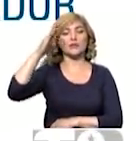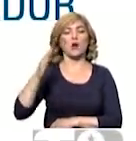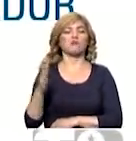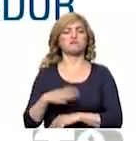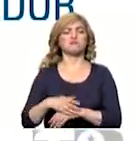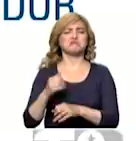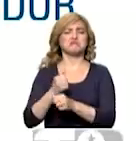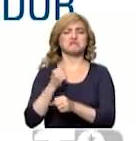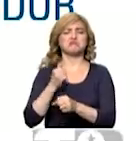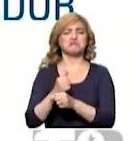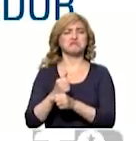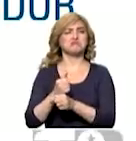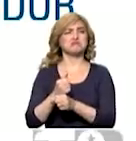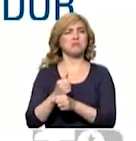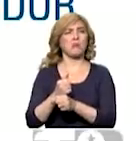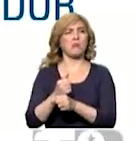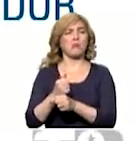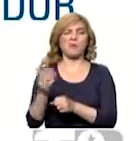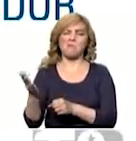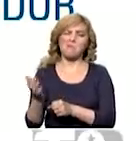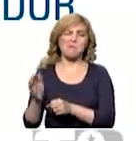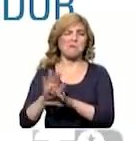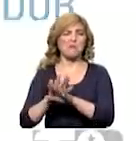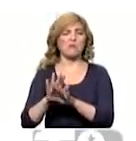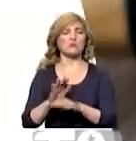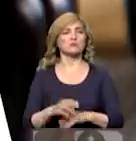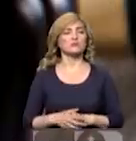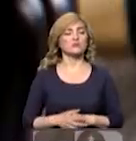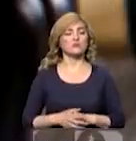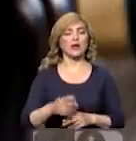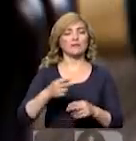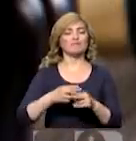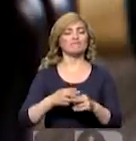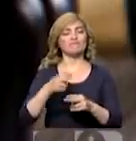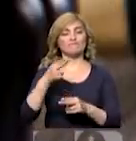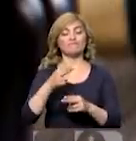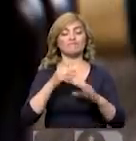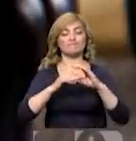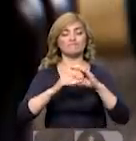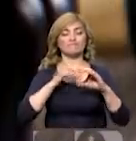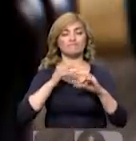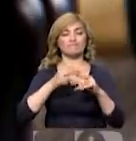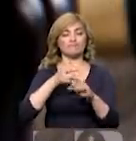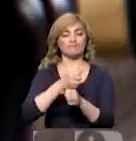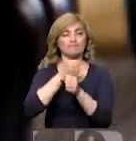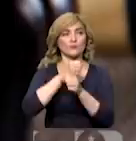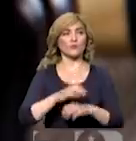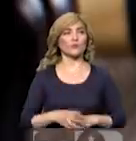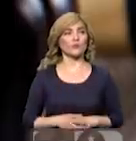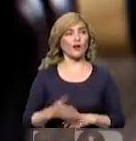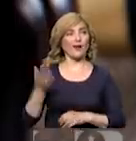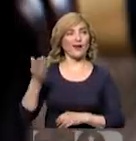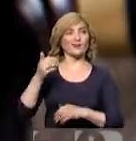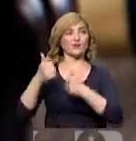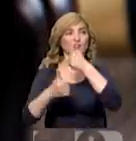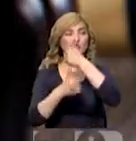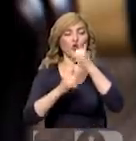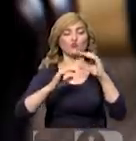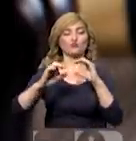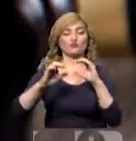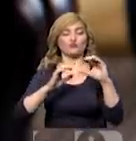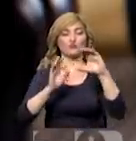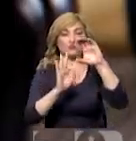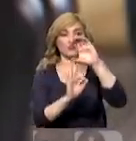pasivo, exdirector de seguridad de Correos del Ecuador. Mario T., fue subcoordinador nacional del Consejo de